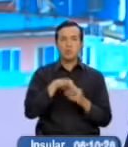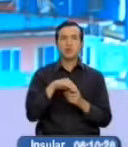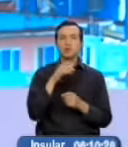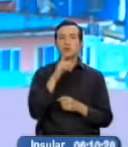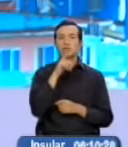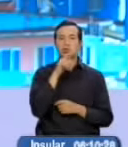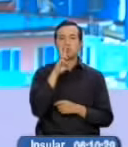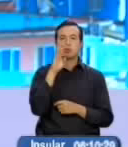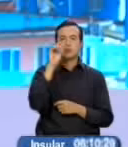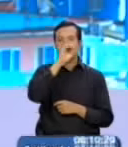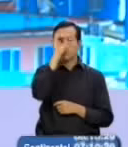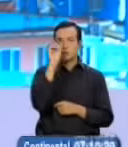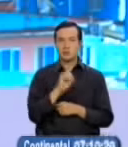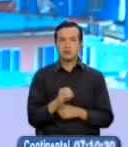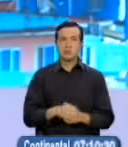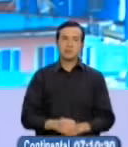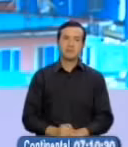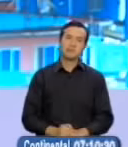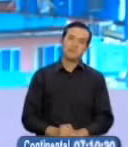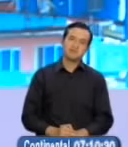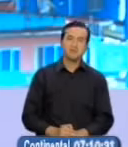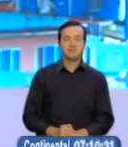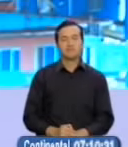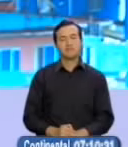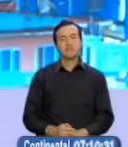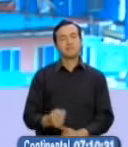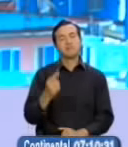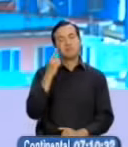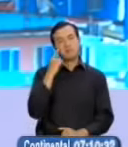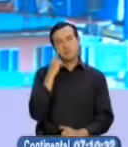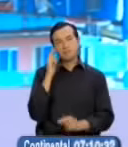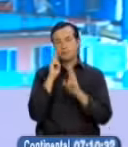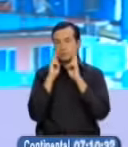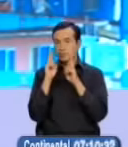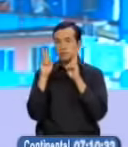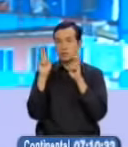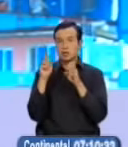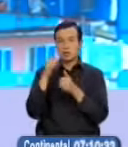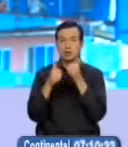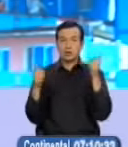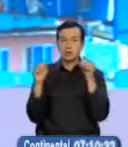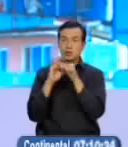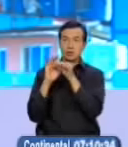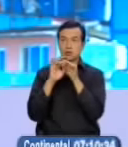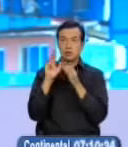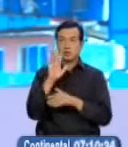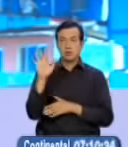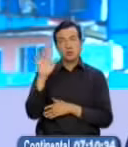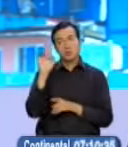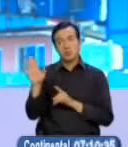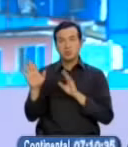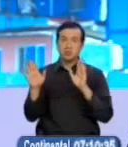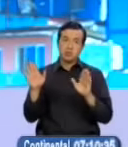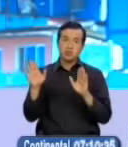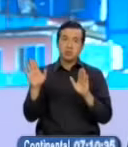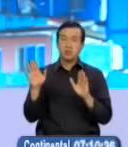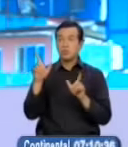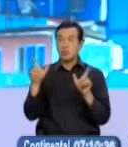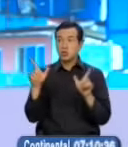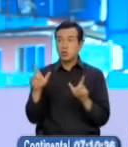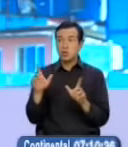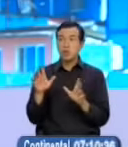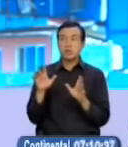un 6%. Es decir, que hay que reconocer que en el caso de los candidatos del oficialismo, uno u otro, tienen un bajo nivel